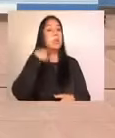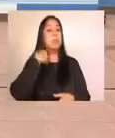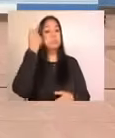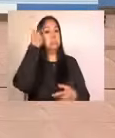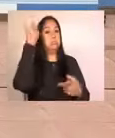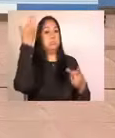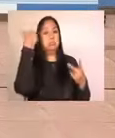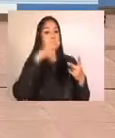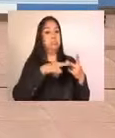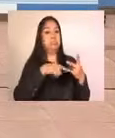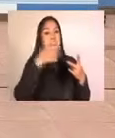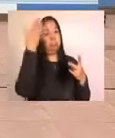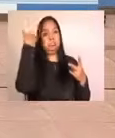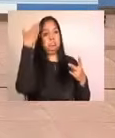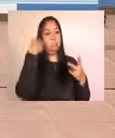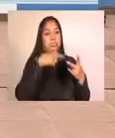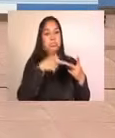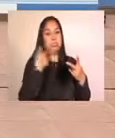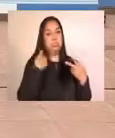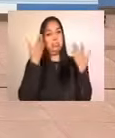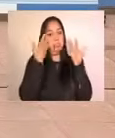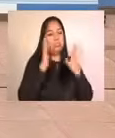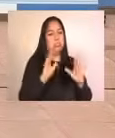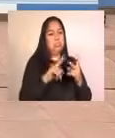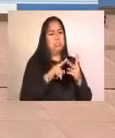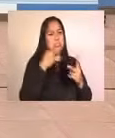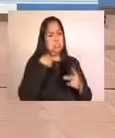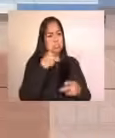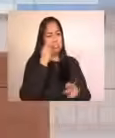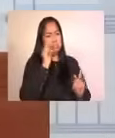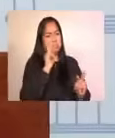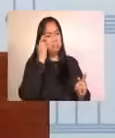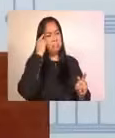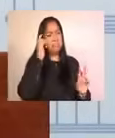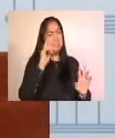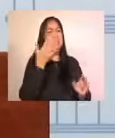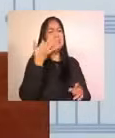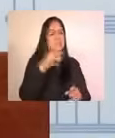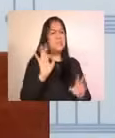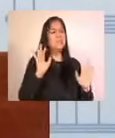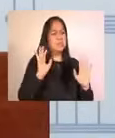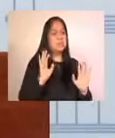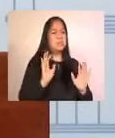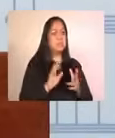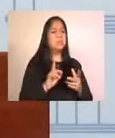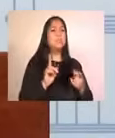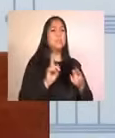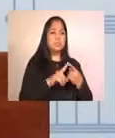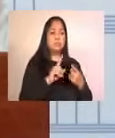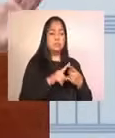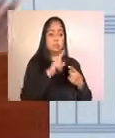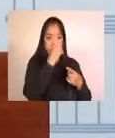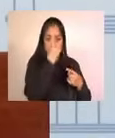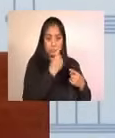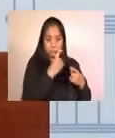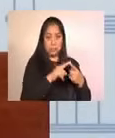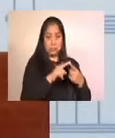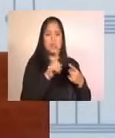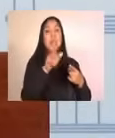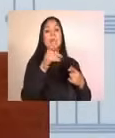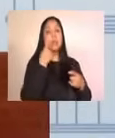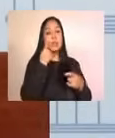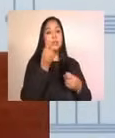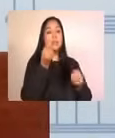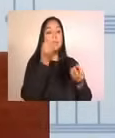conocimiento y me atrevería a decir que es completamente falso. En cuanto a lo primero, usted tendrá más información